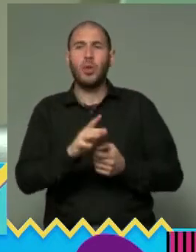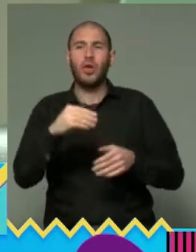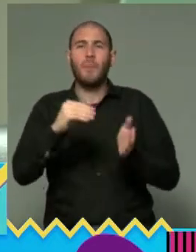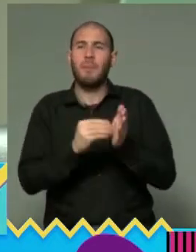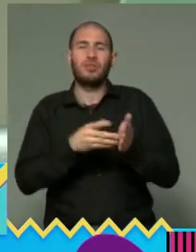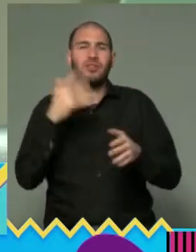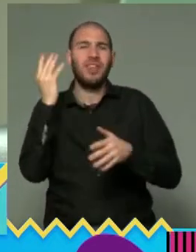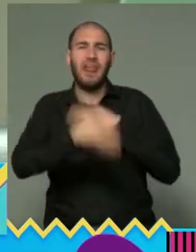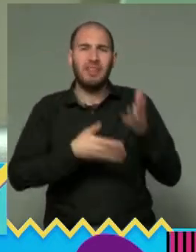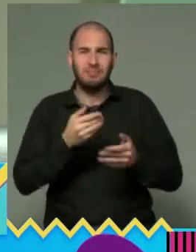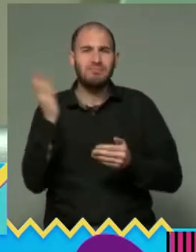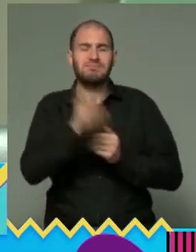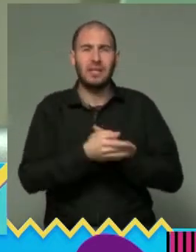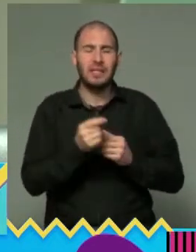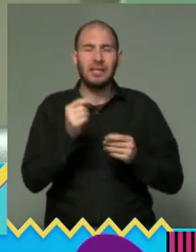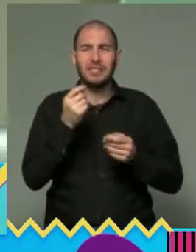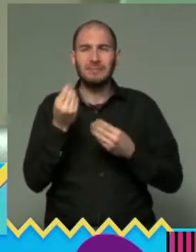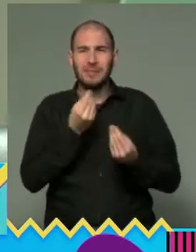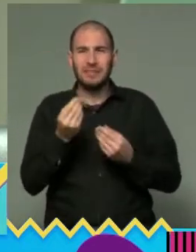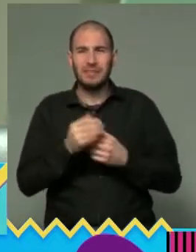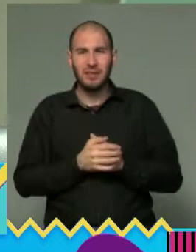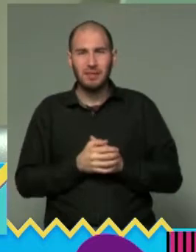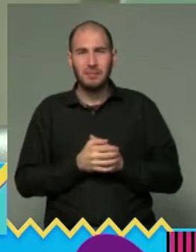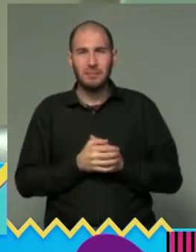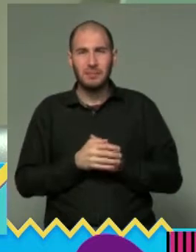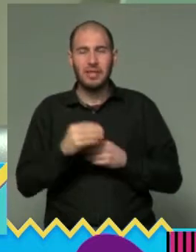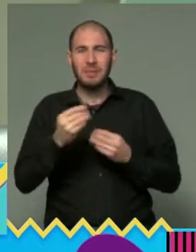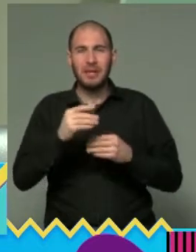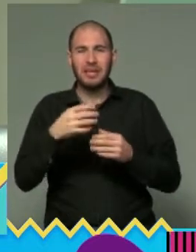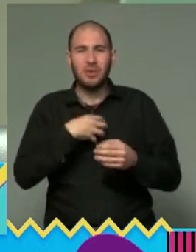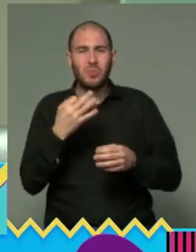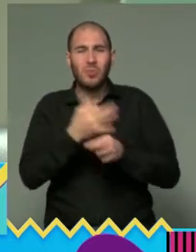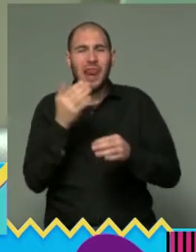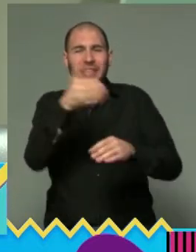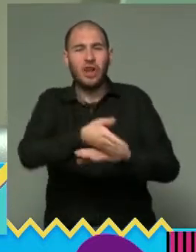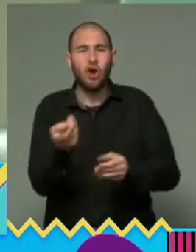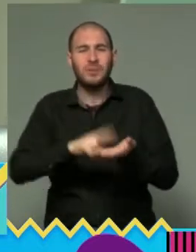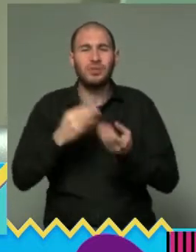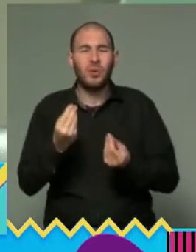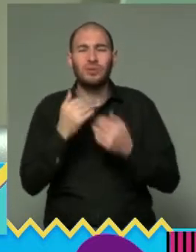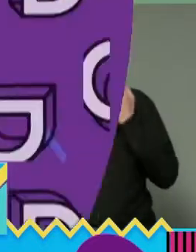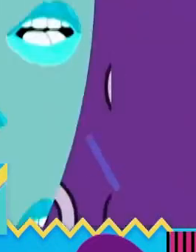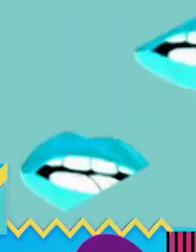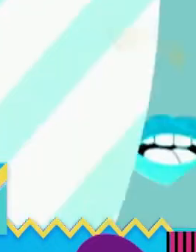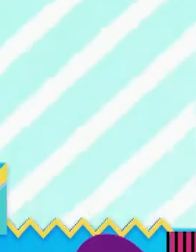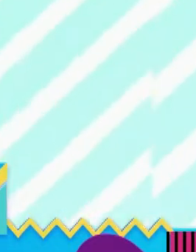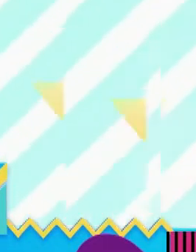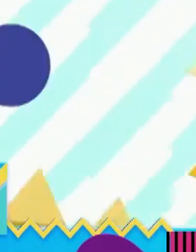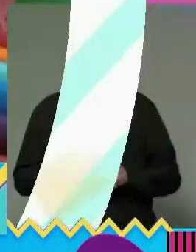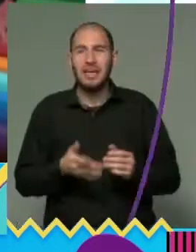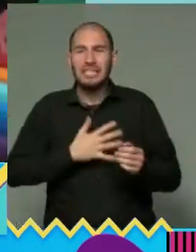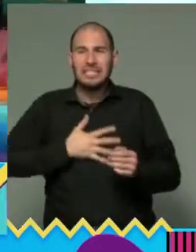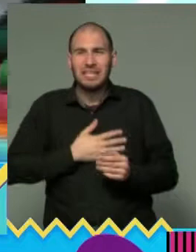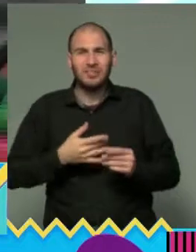de la agresión, para que se entienda, es el drama después de no saber cómo volver a la escuela, de cómo recuperar ese vínculo, la sensación